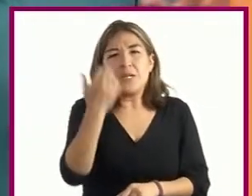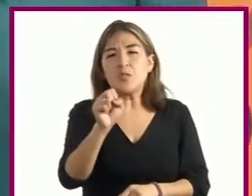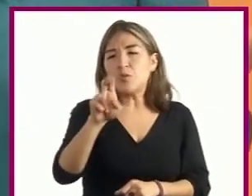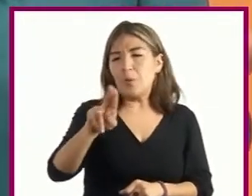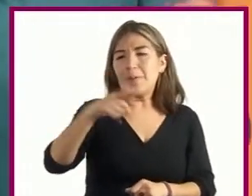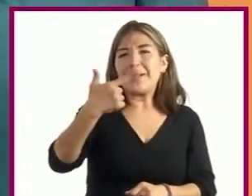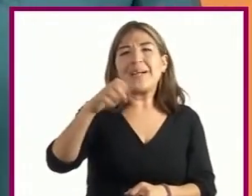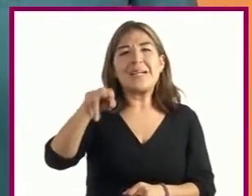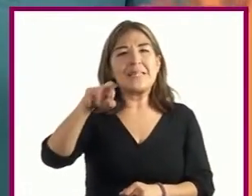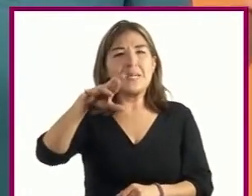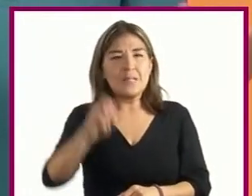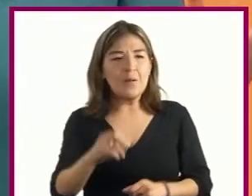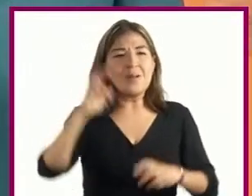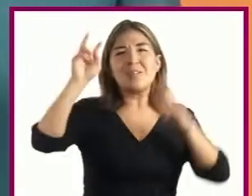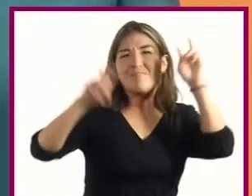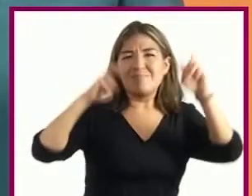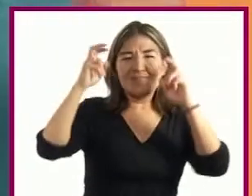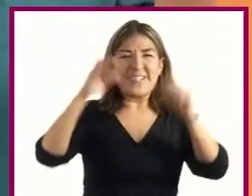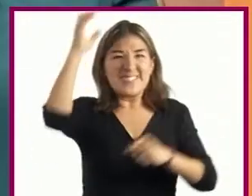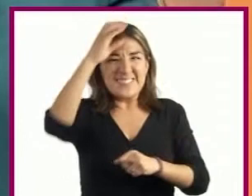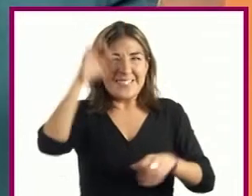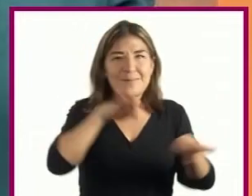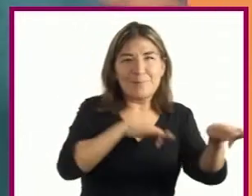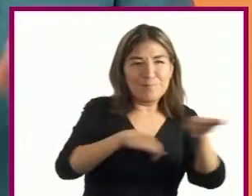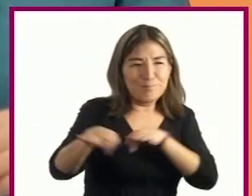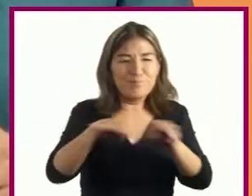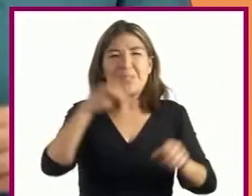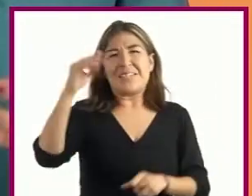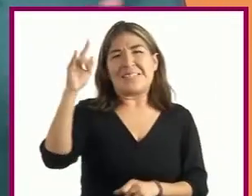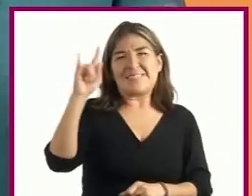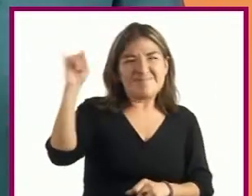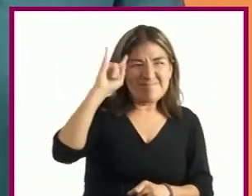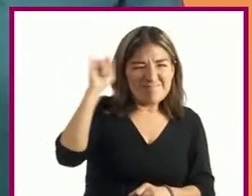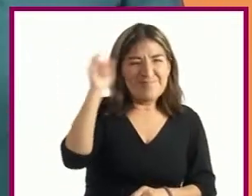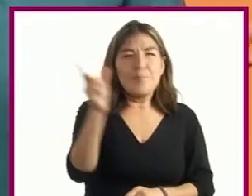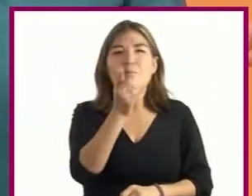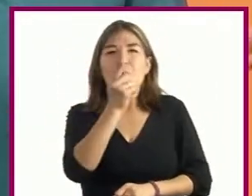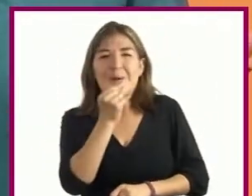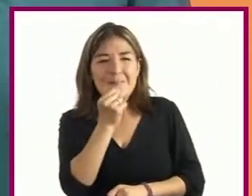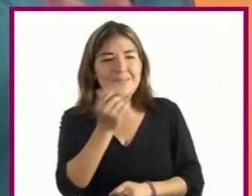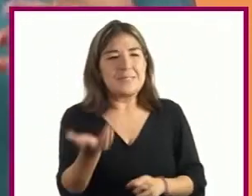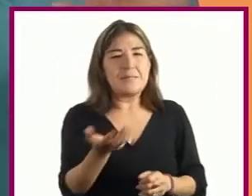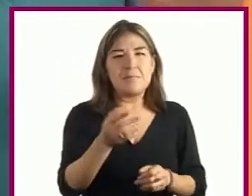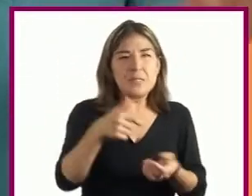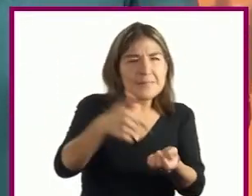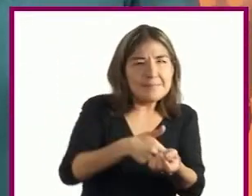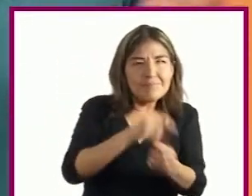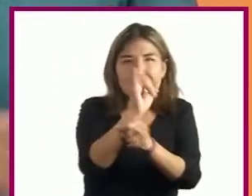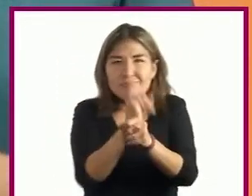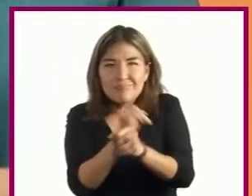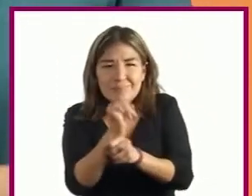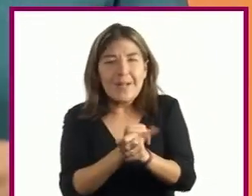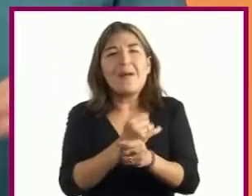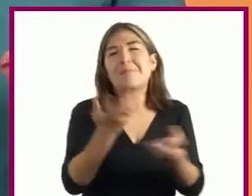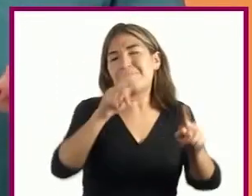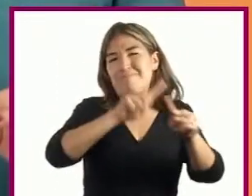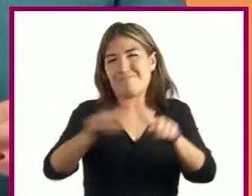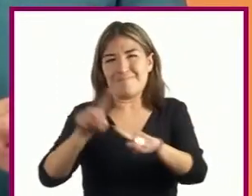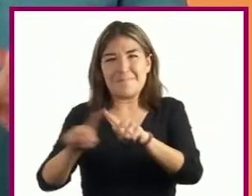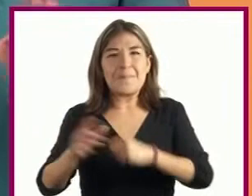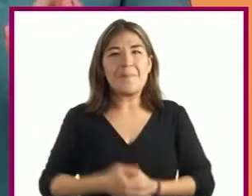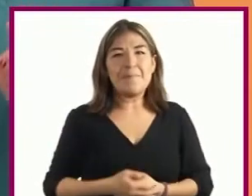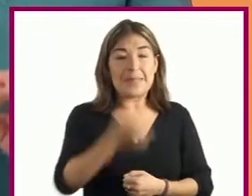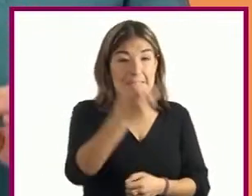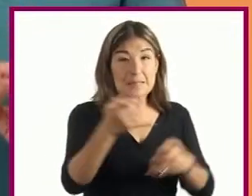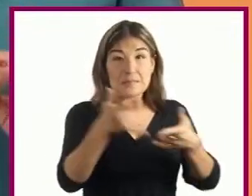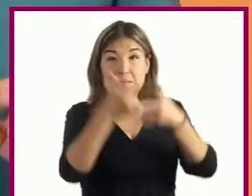como aventuras, ciencia ficción, terror, policíacos, de misterio, entre otros. La